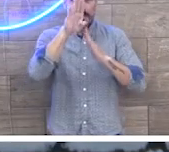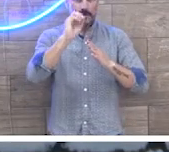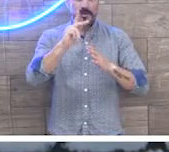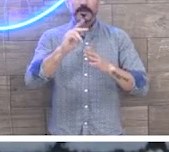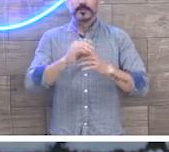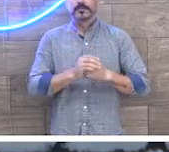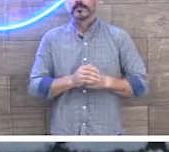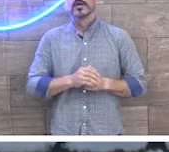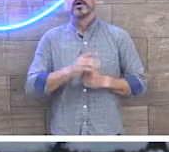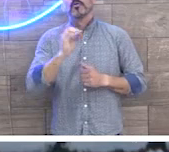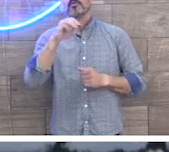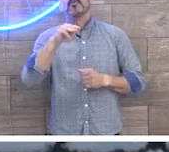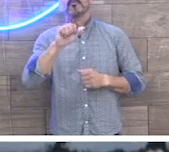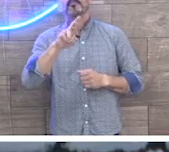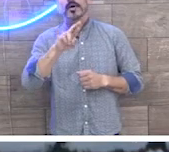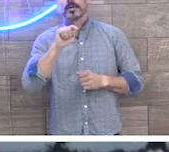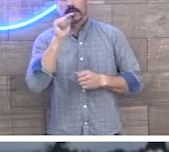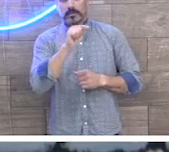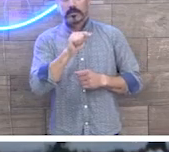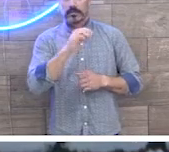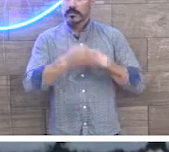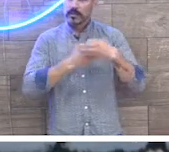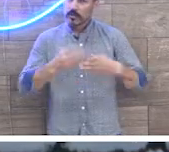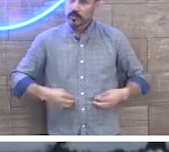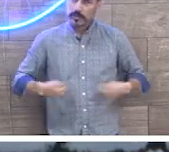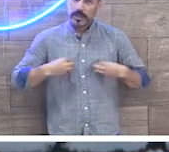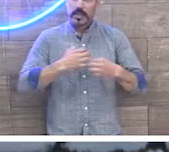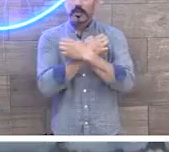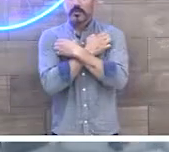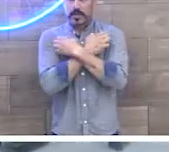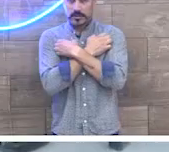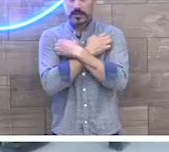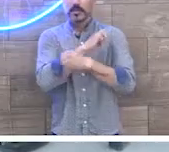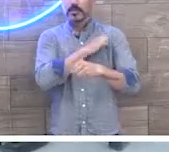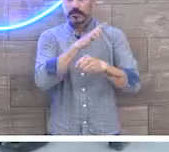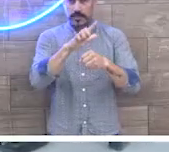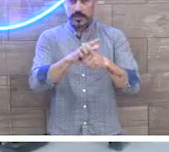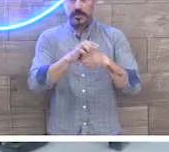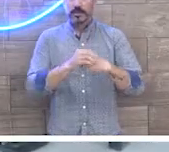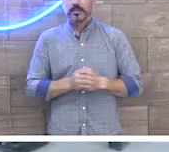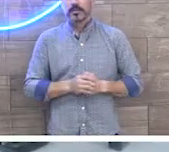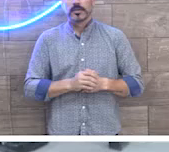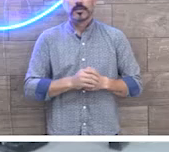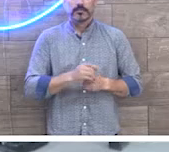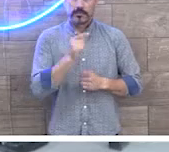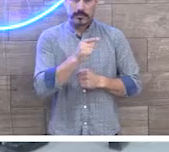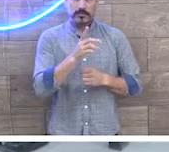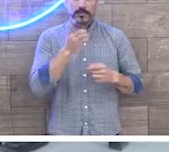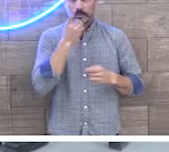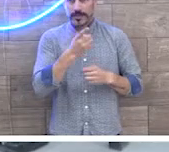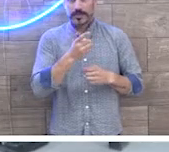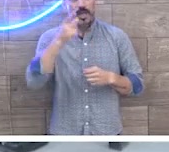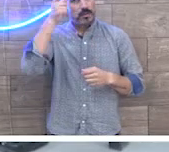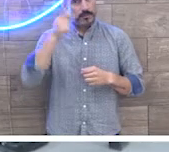que has estado inmerso y que estuviste pues toda tu vida en la educación especial, ya como bien dices ahora